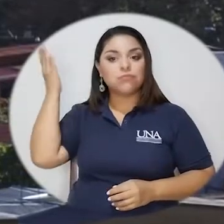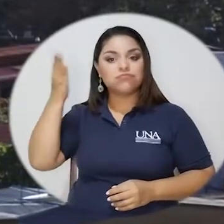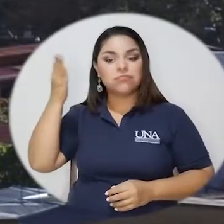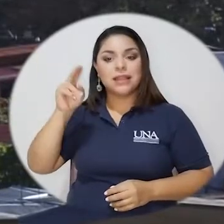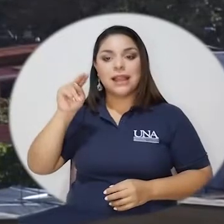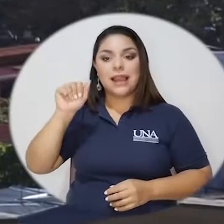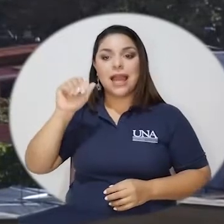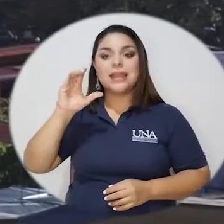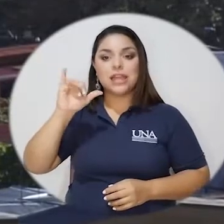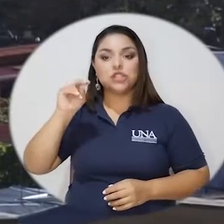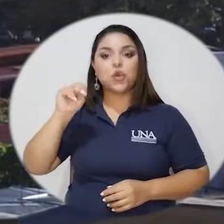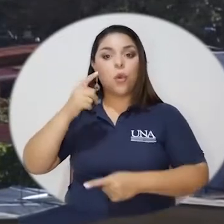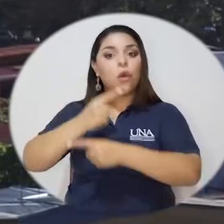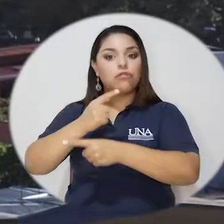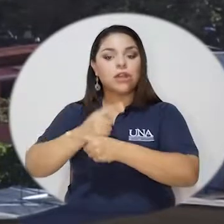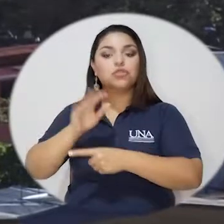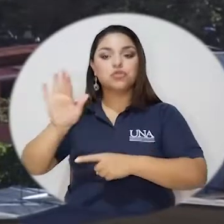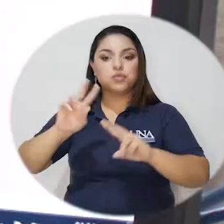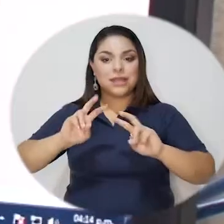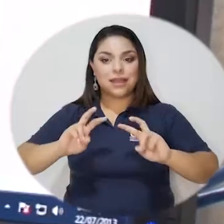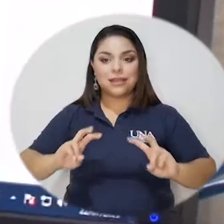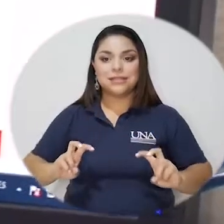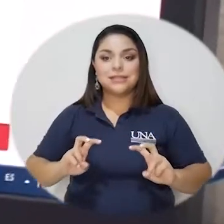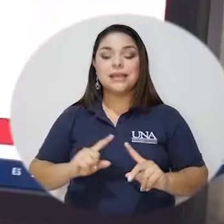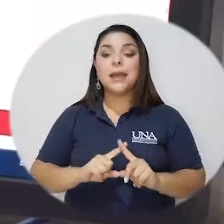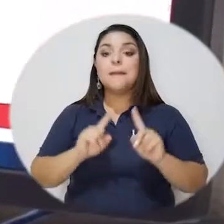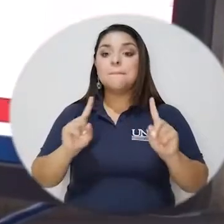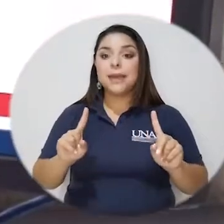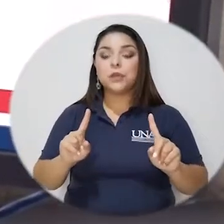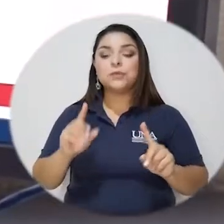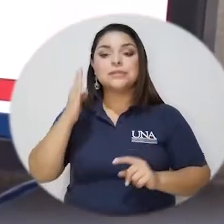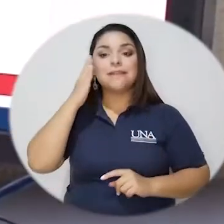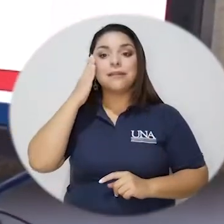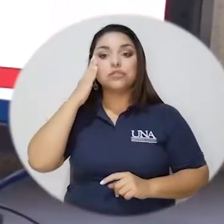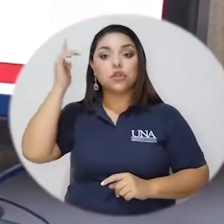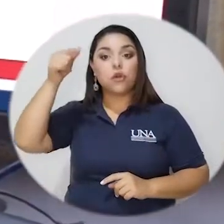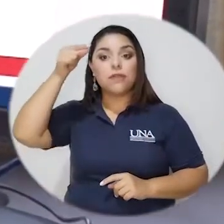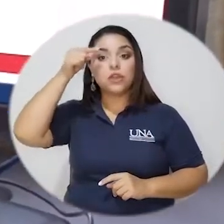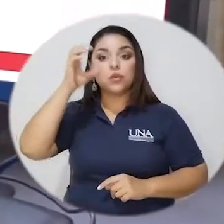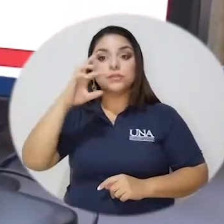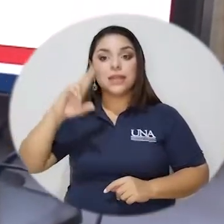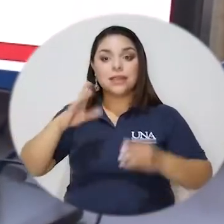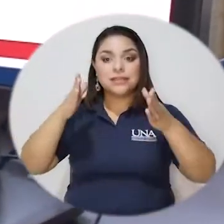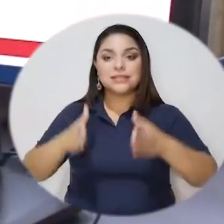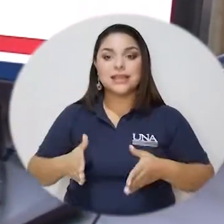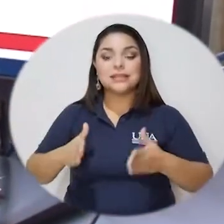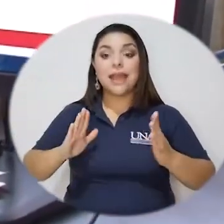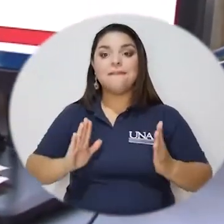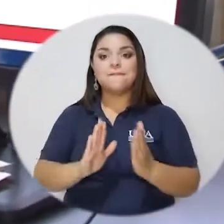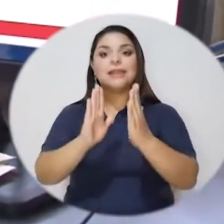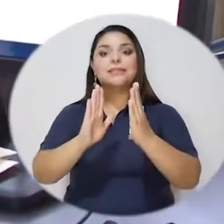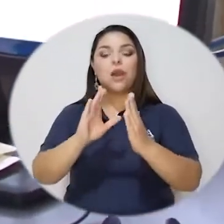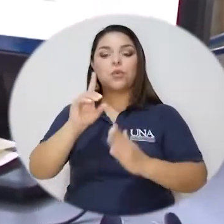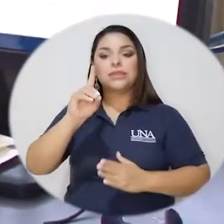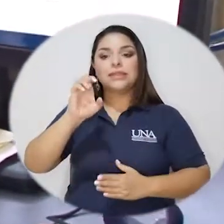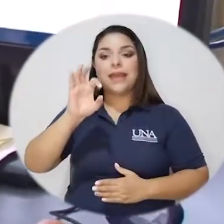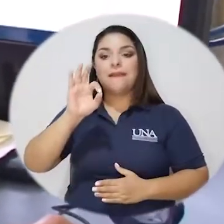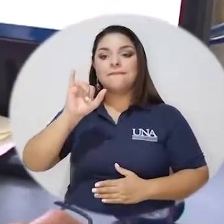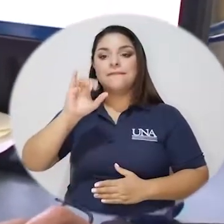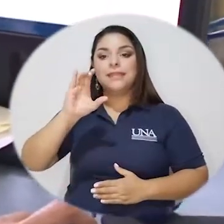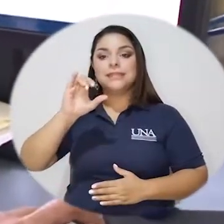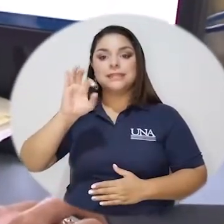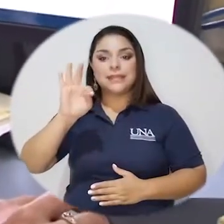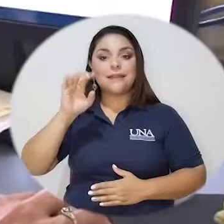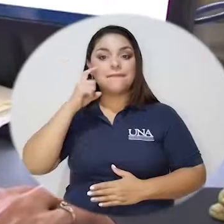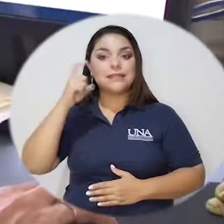Estado de la Nación, que son muy asertivos con sus análisis, que el Estado costarricense enfrenta un